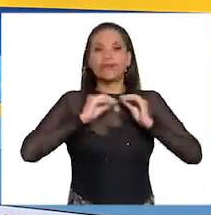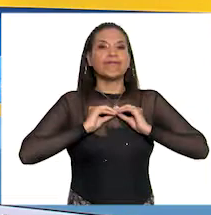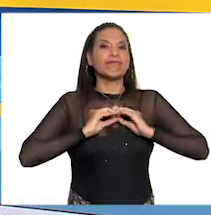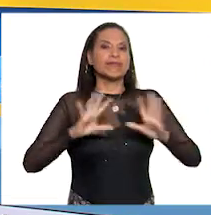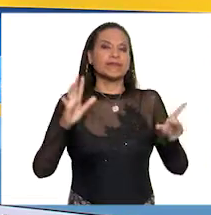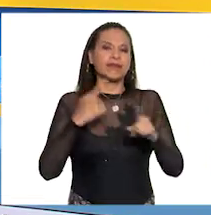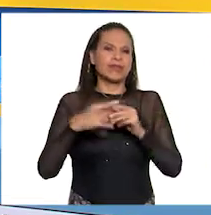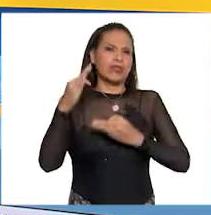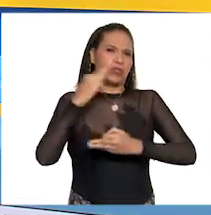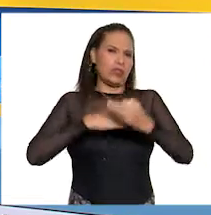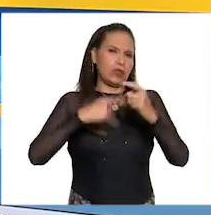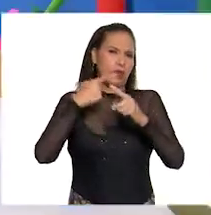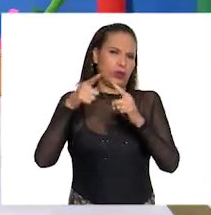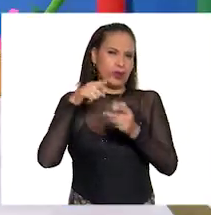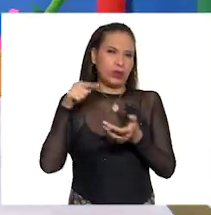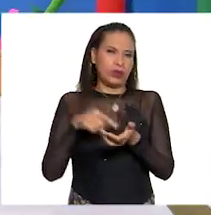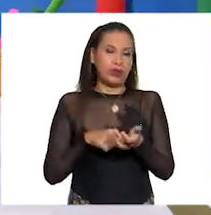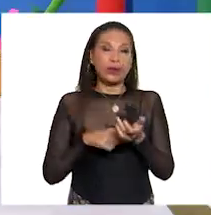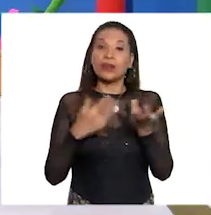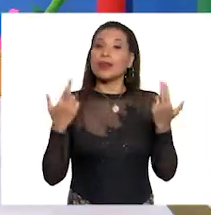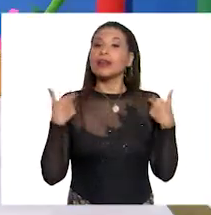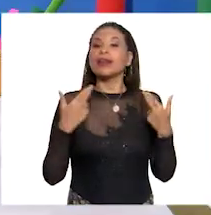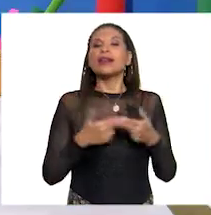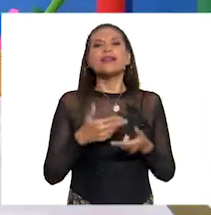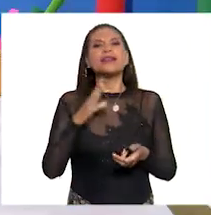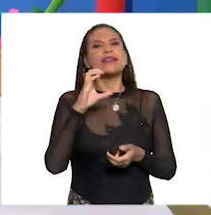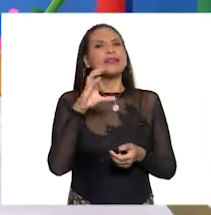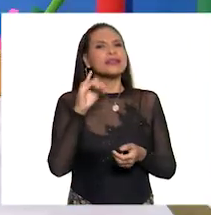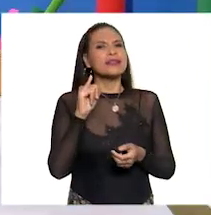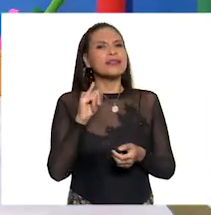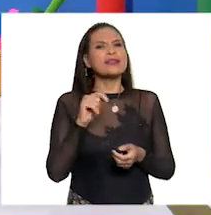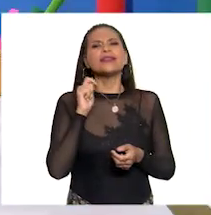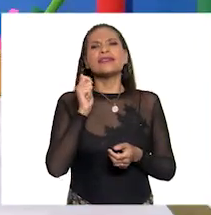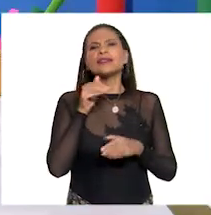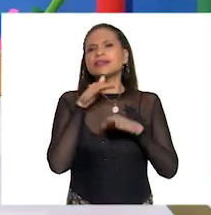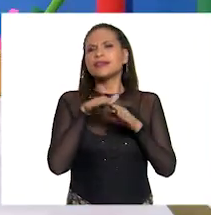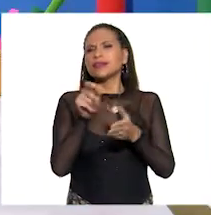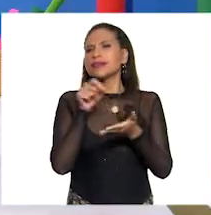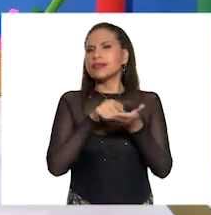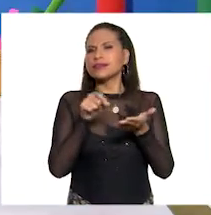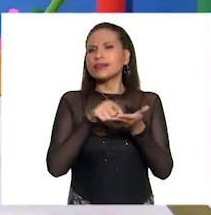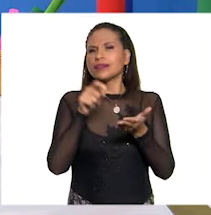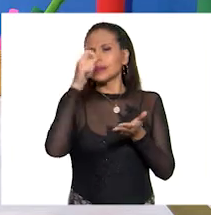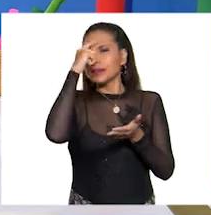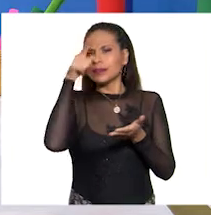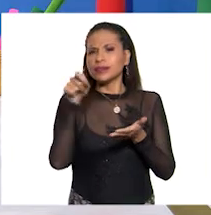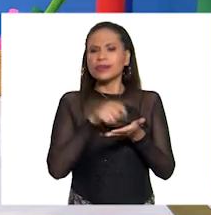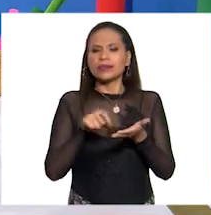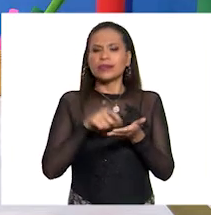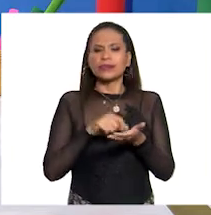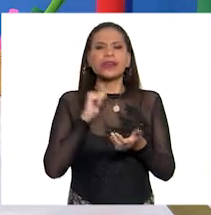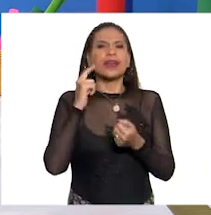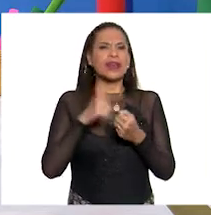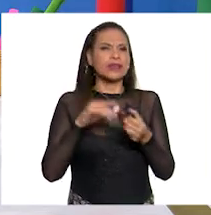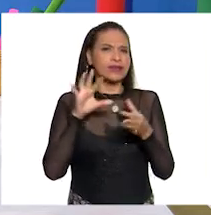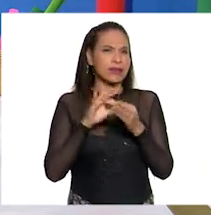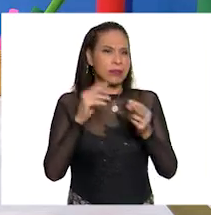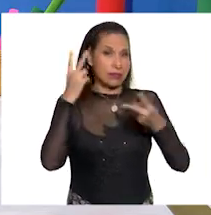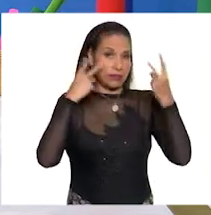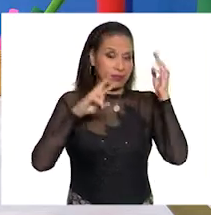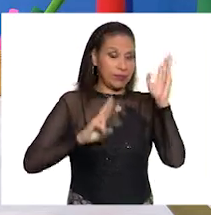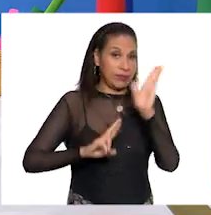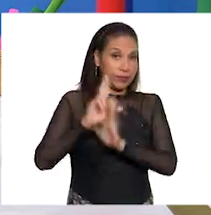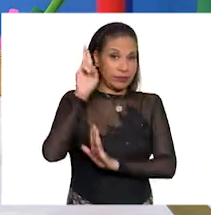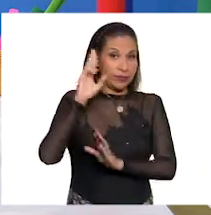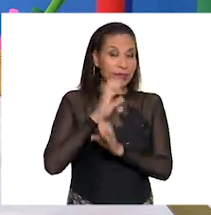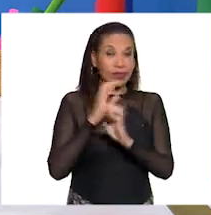conocer casi en todos lados. Maestra Ceci, ¿y sobre qué escribían estos autores? ¿Acaso hablaban de viajes al